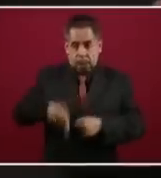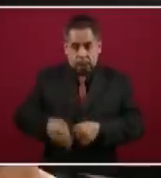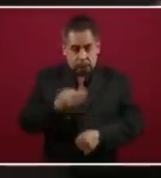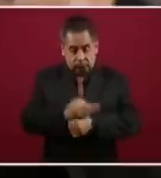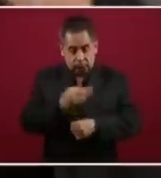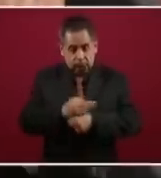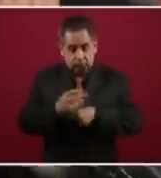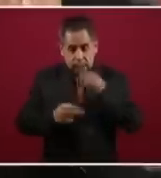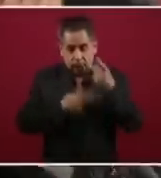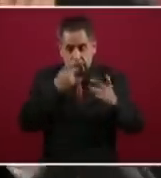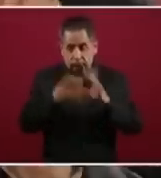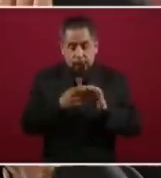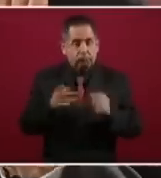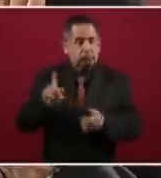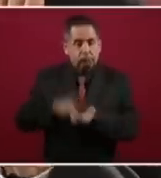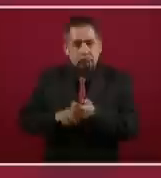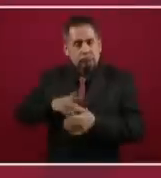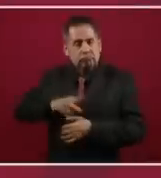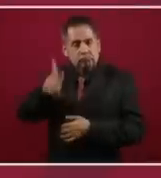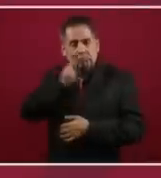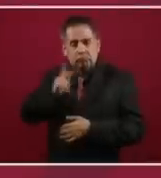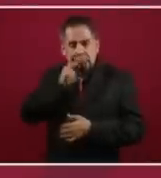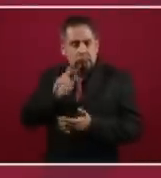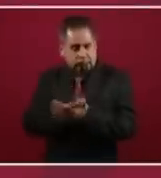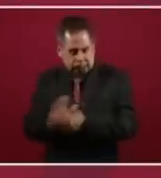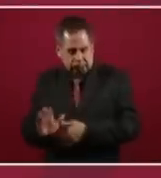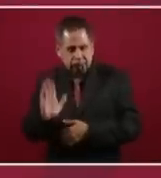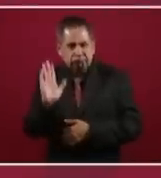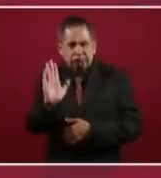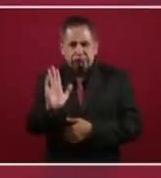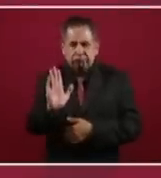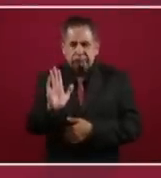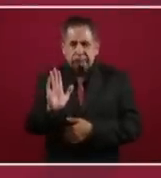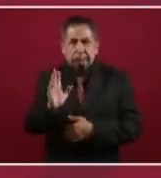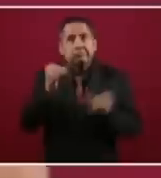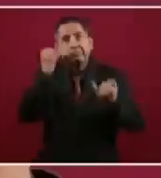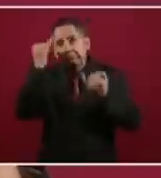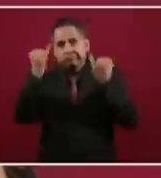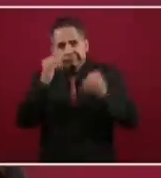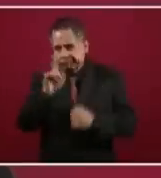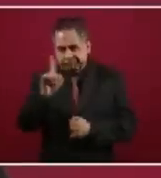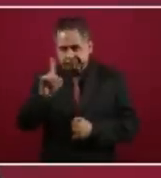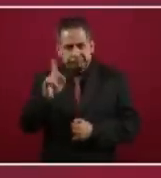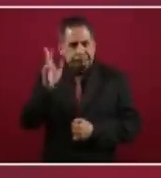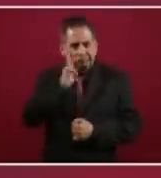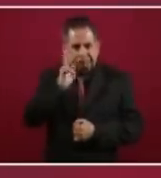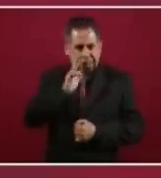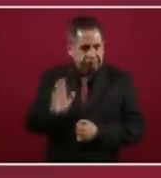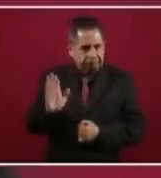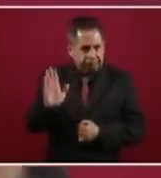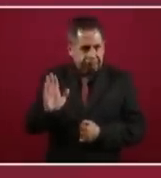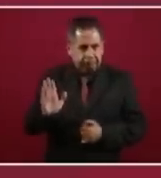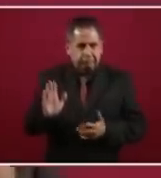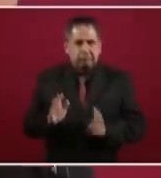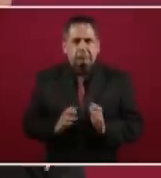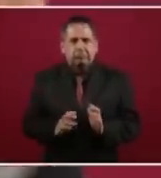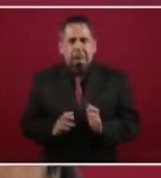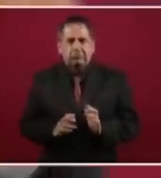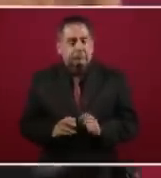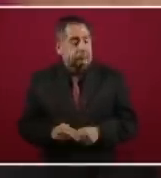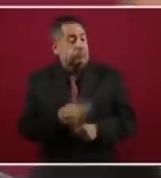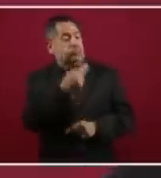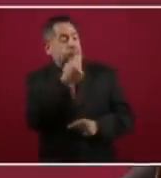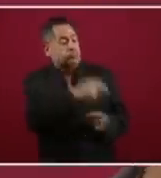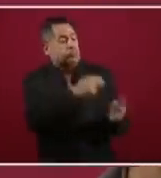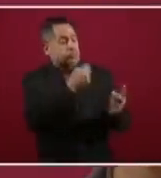lo hago es porque tengo las pruebas. Una cosa es que no diga